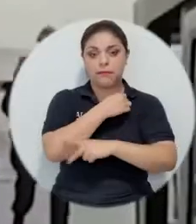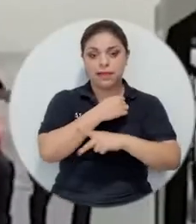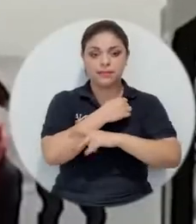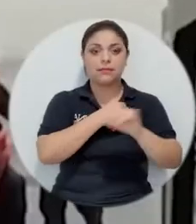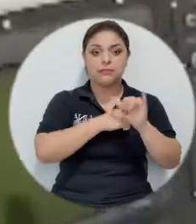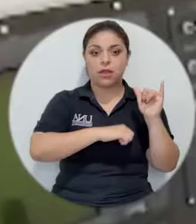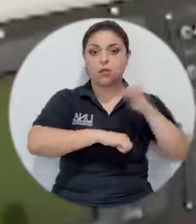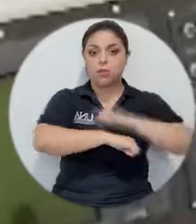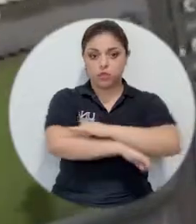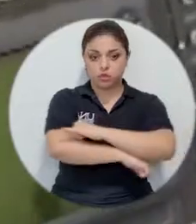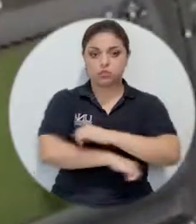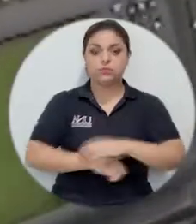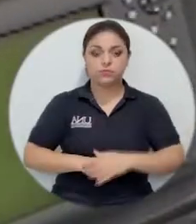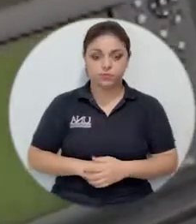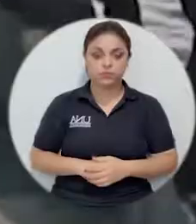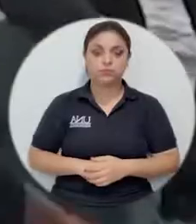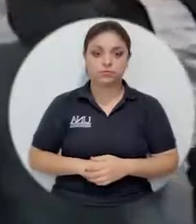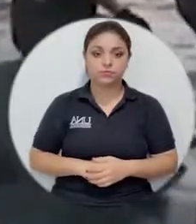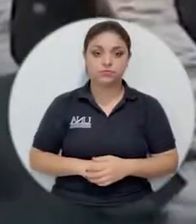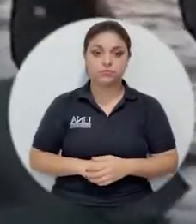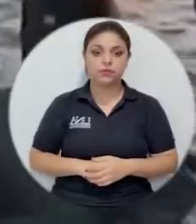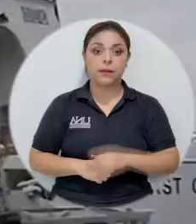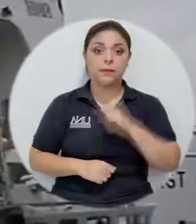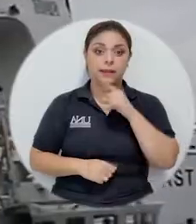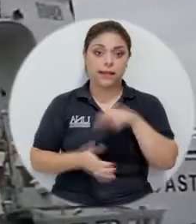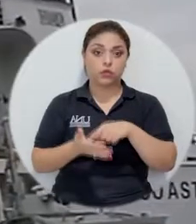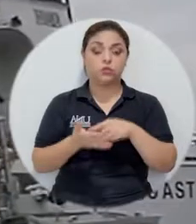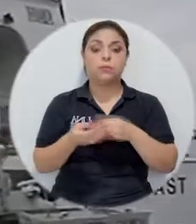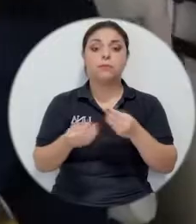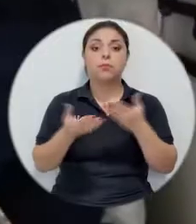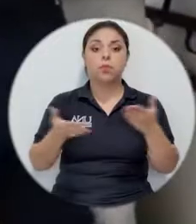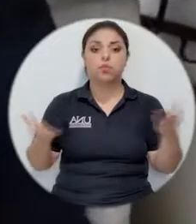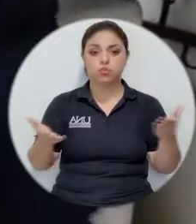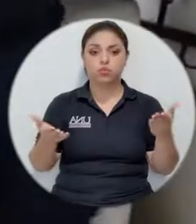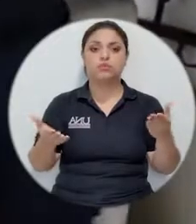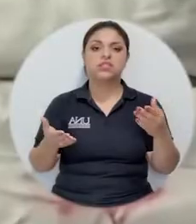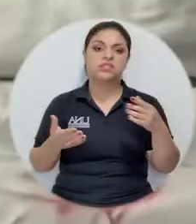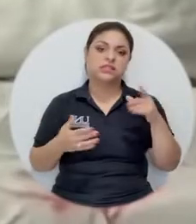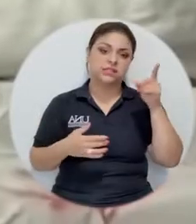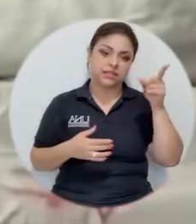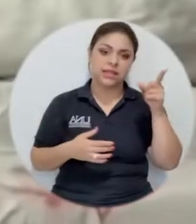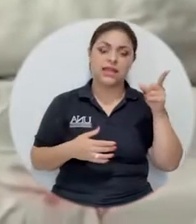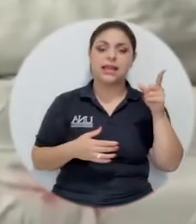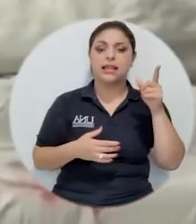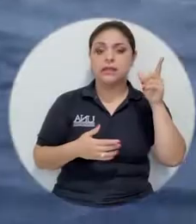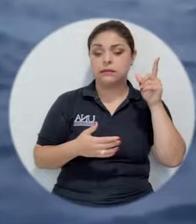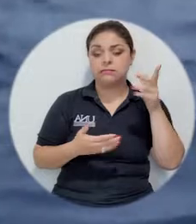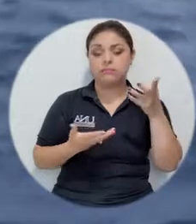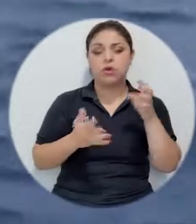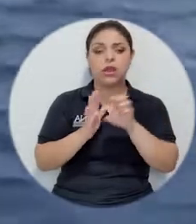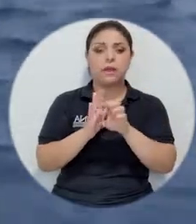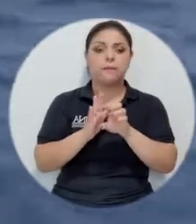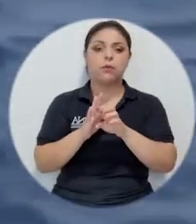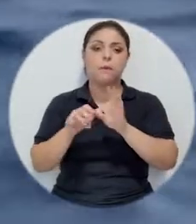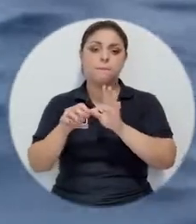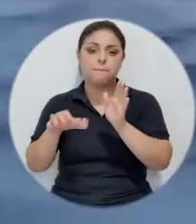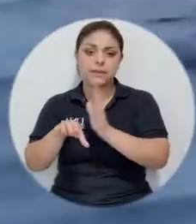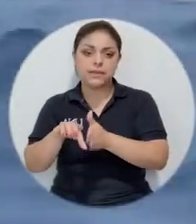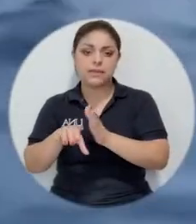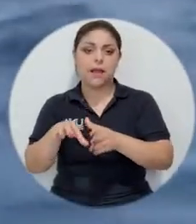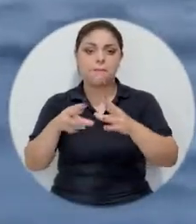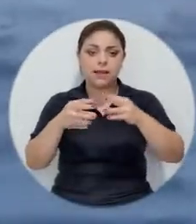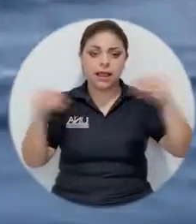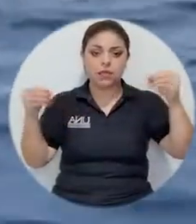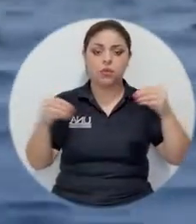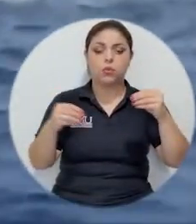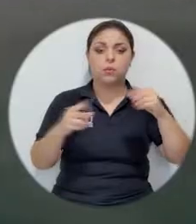aeropuertos. En el caso del tráfico internacional de drogas, son productos perecederos, piña, plátano, banano,